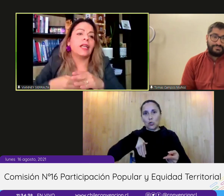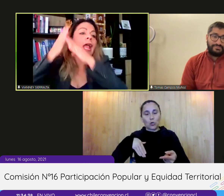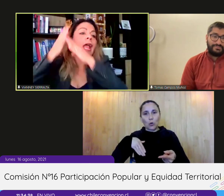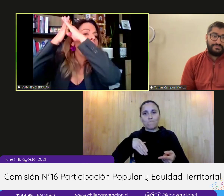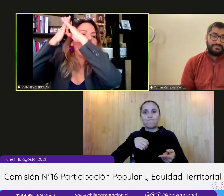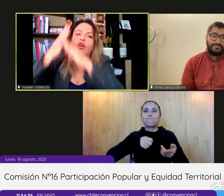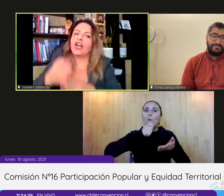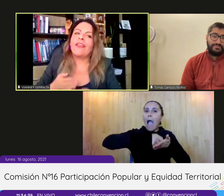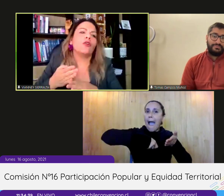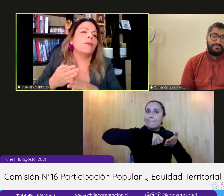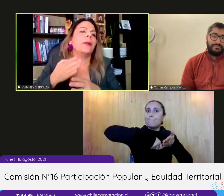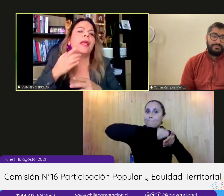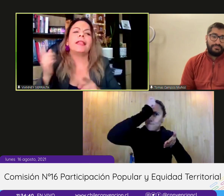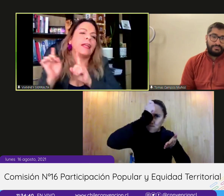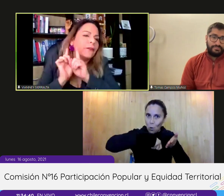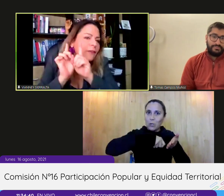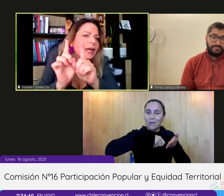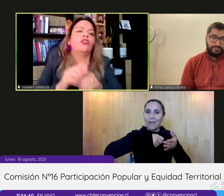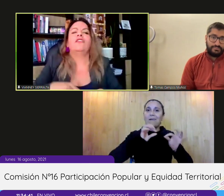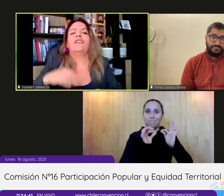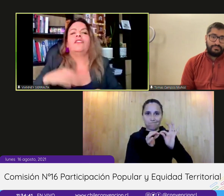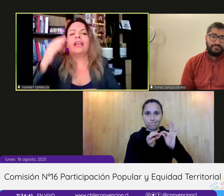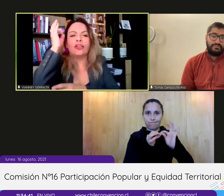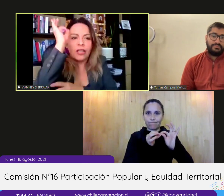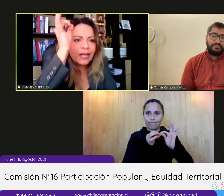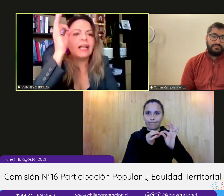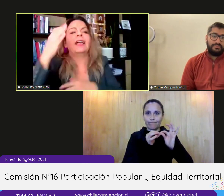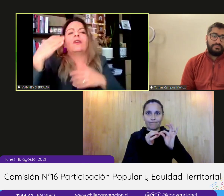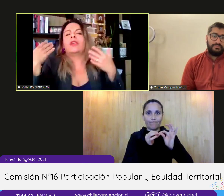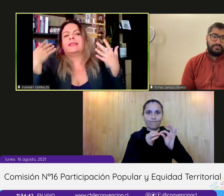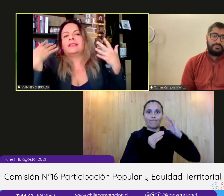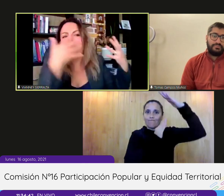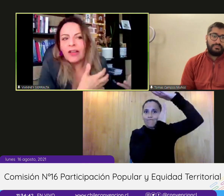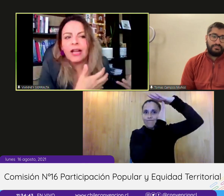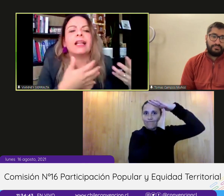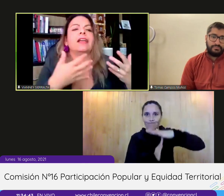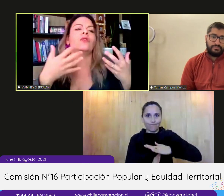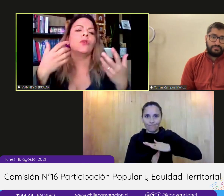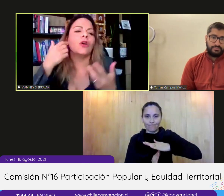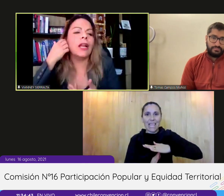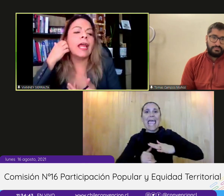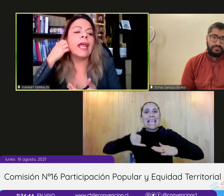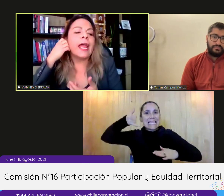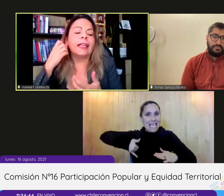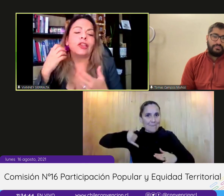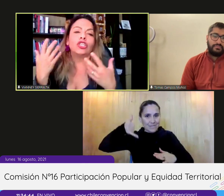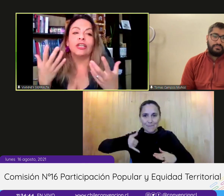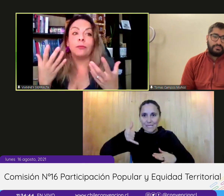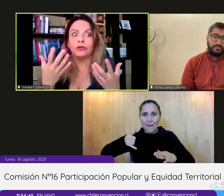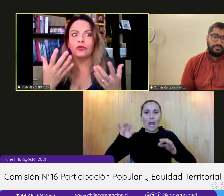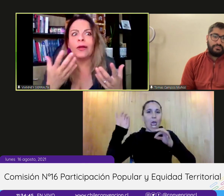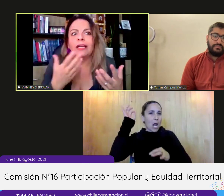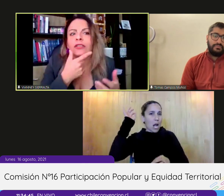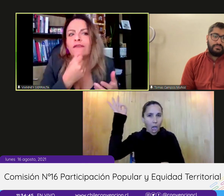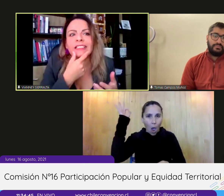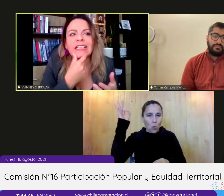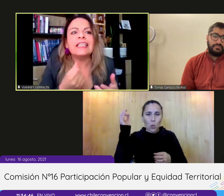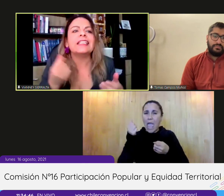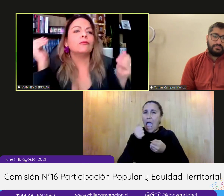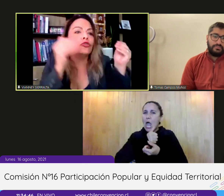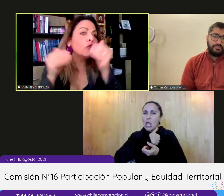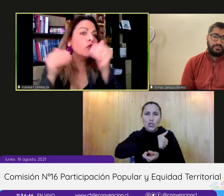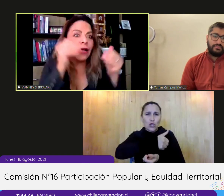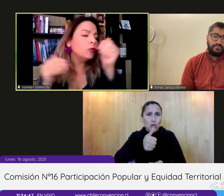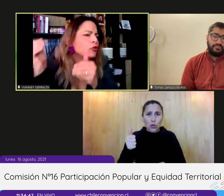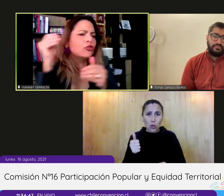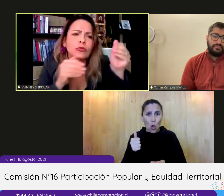lengua de señas a jornada completa, que vengan los eventos, que vengan las audiencias, que vengan las reuniones. Entonces, por supuesto, eso